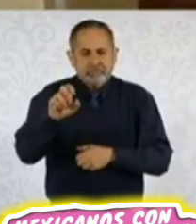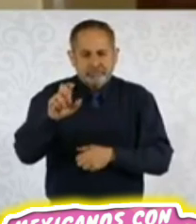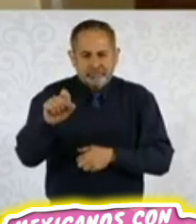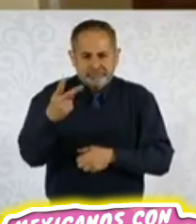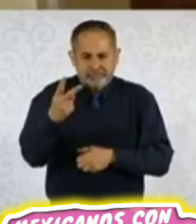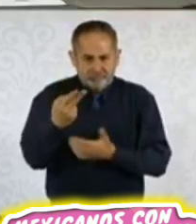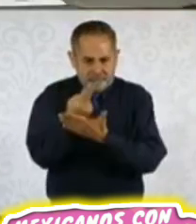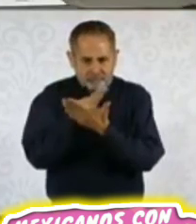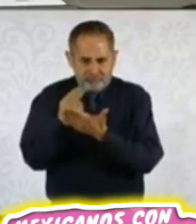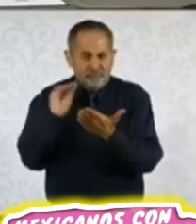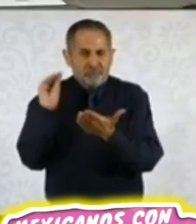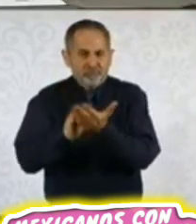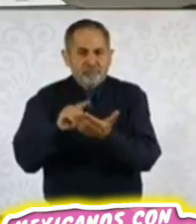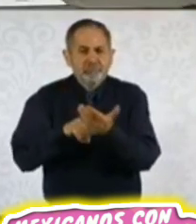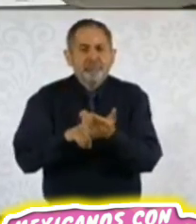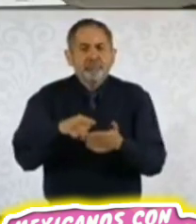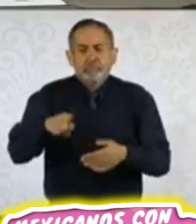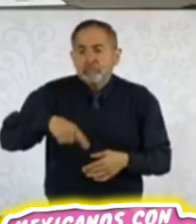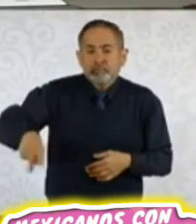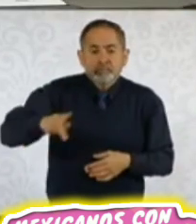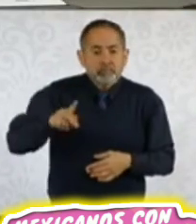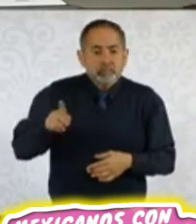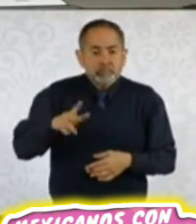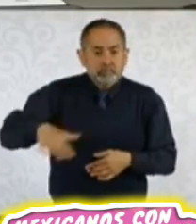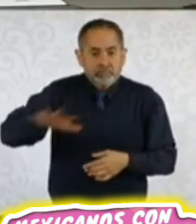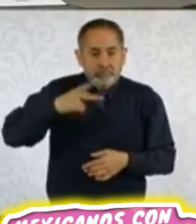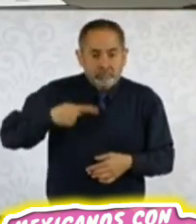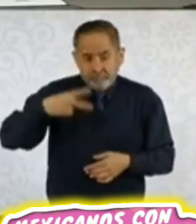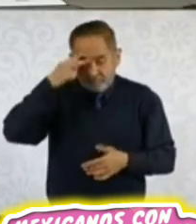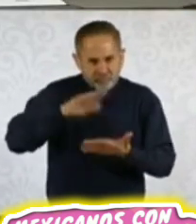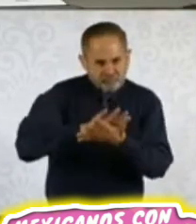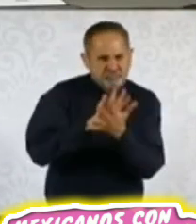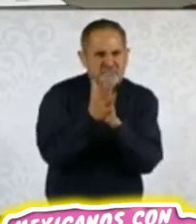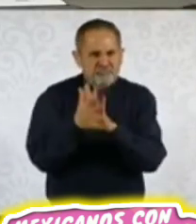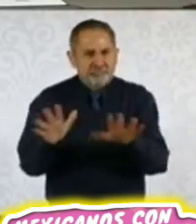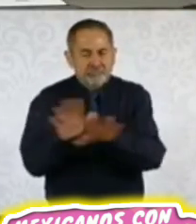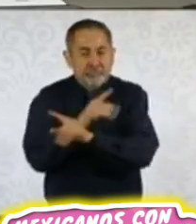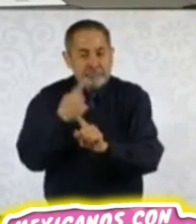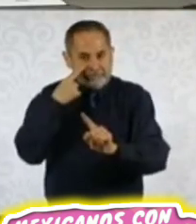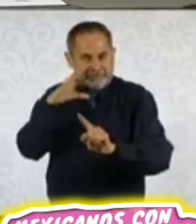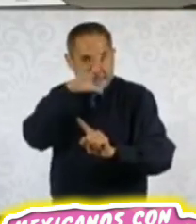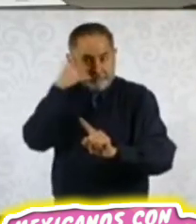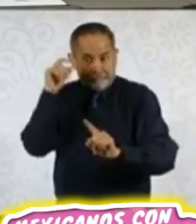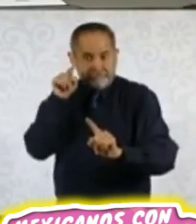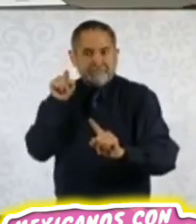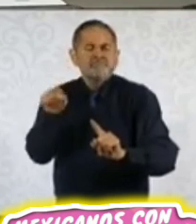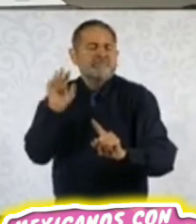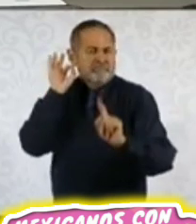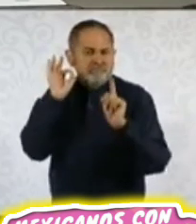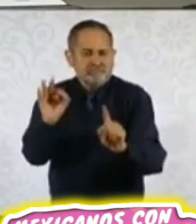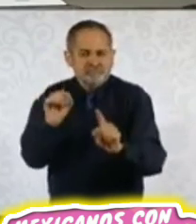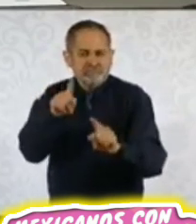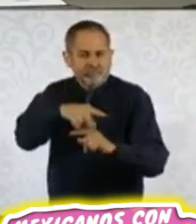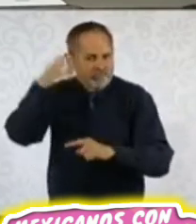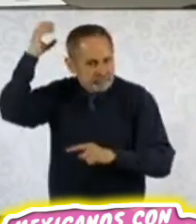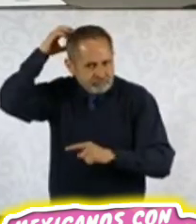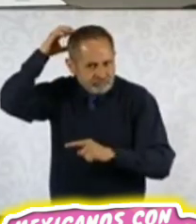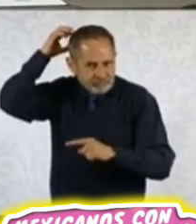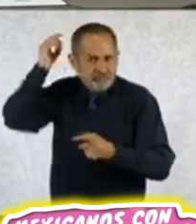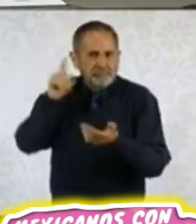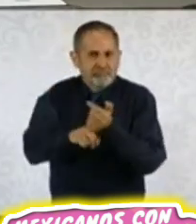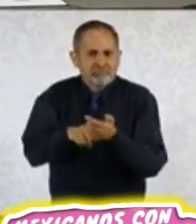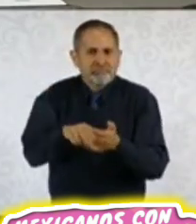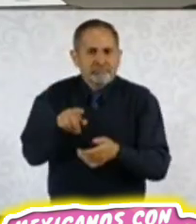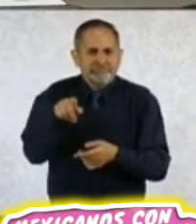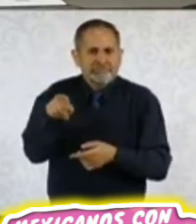1922, que se titula Evolución del pueblo mexicano. Hay una fotografía donde podemos observar a Josefa Ortiz Telles